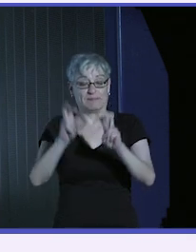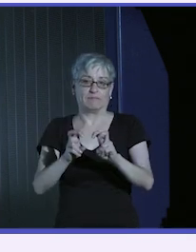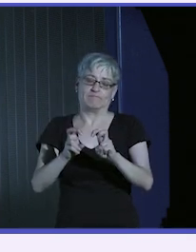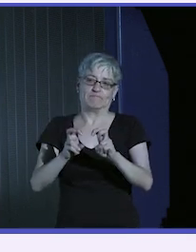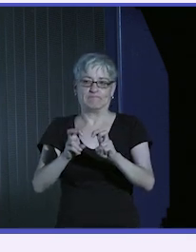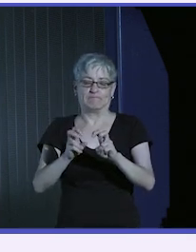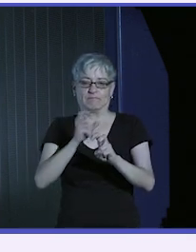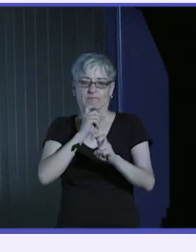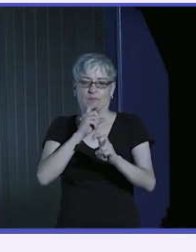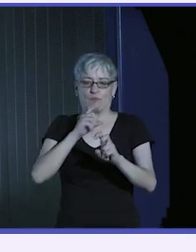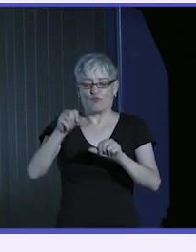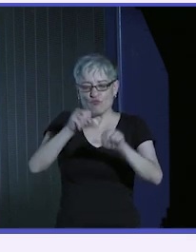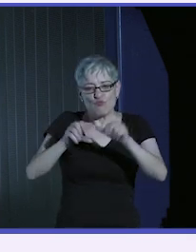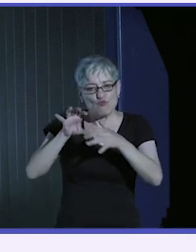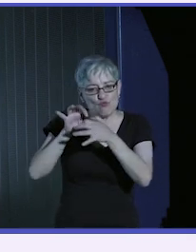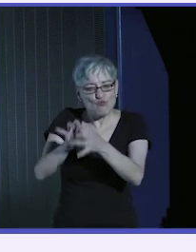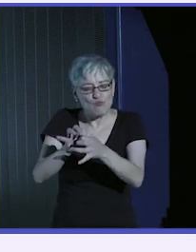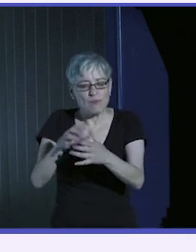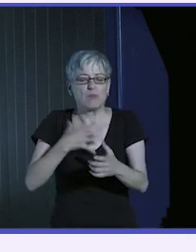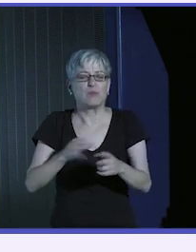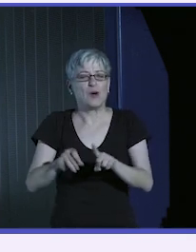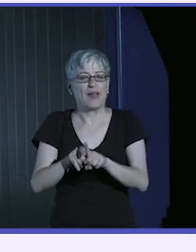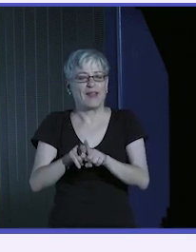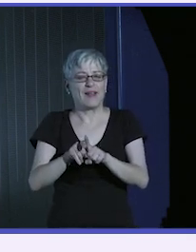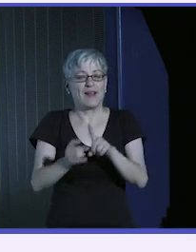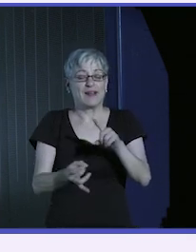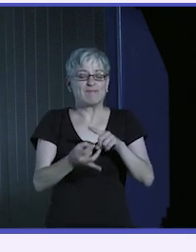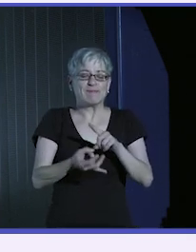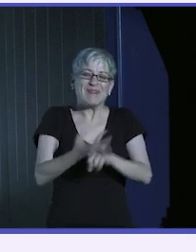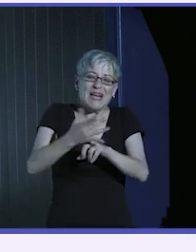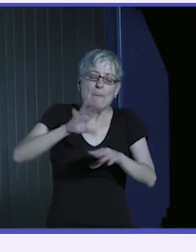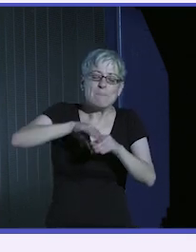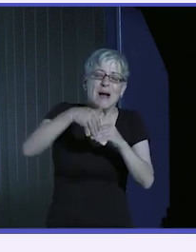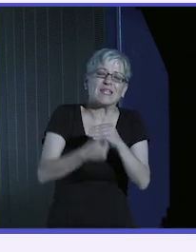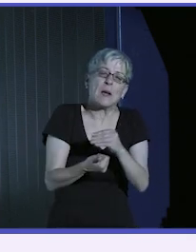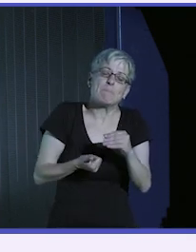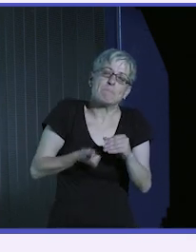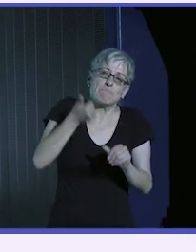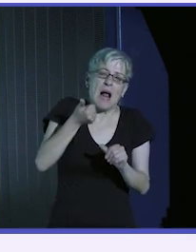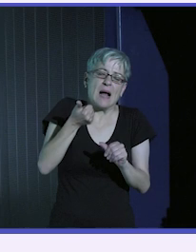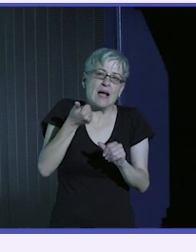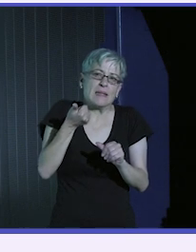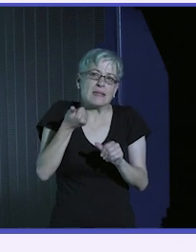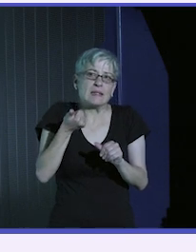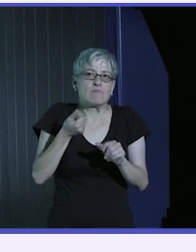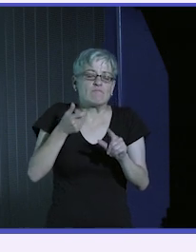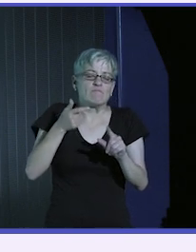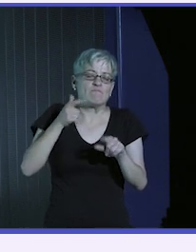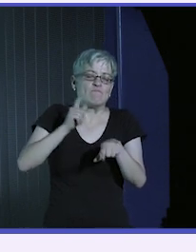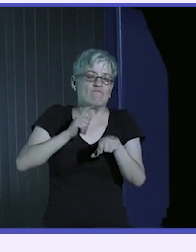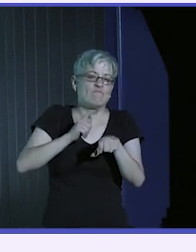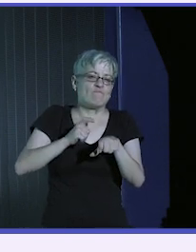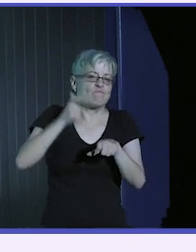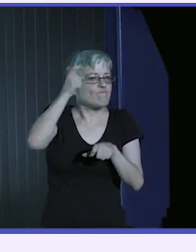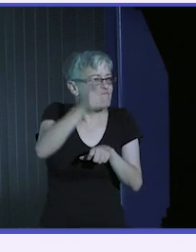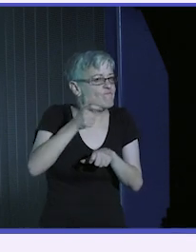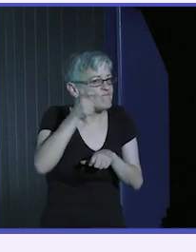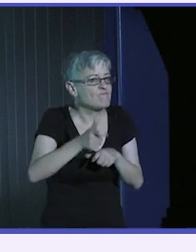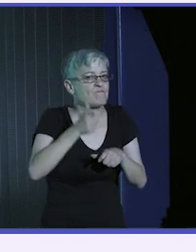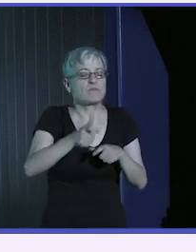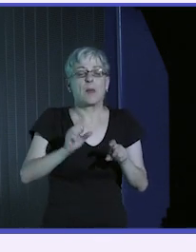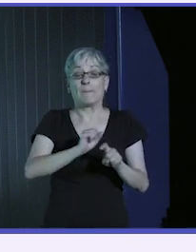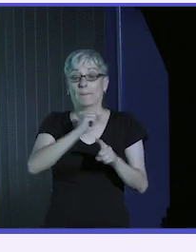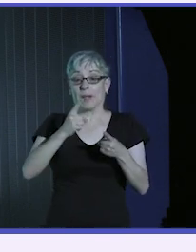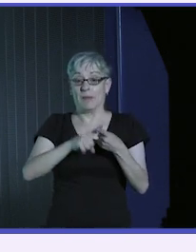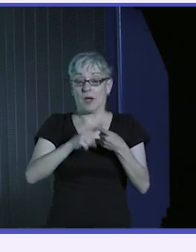un poco con el caso de uso que hemos visto, se podrá llegar a materiales más de más larga vida, que permitan que